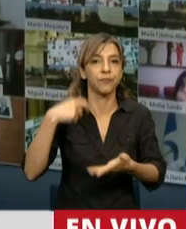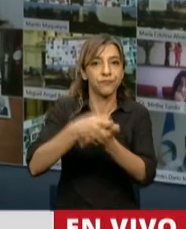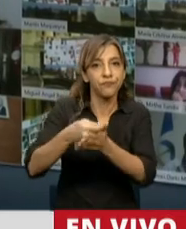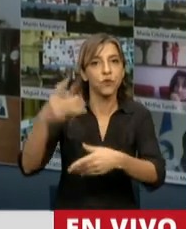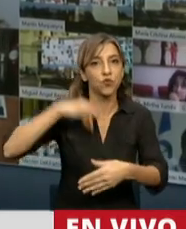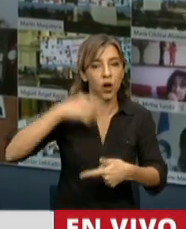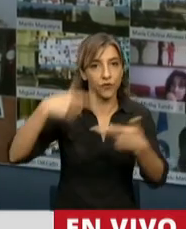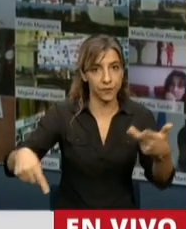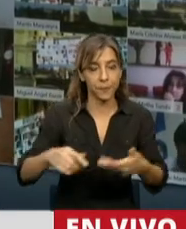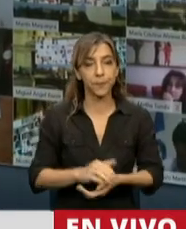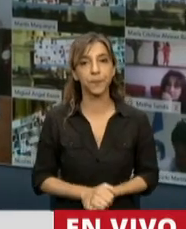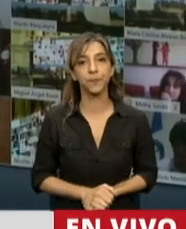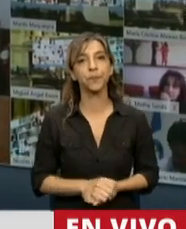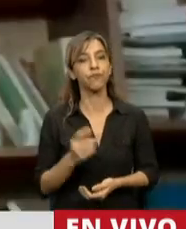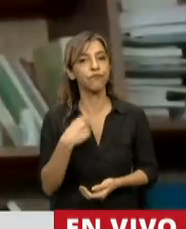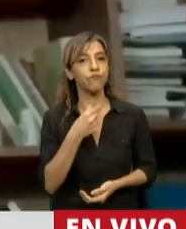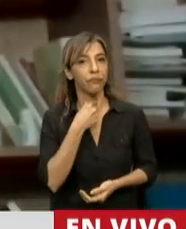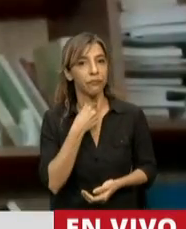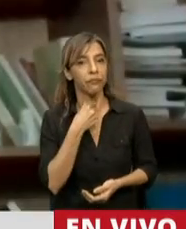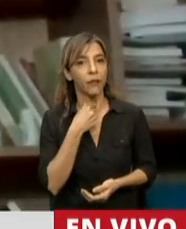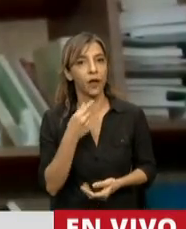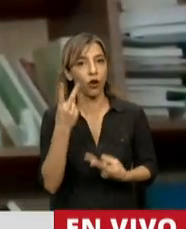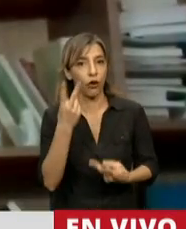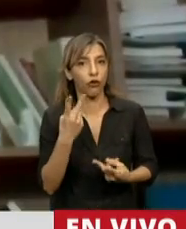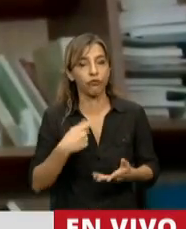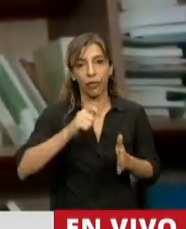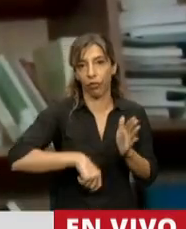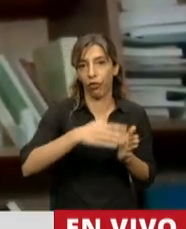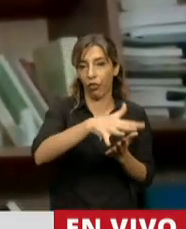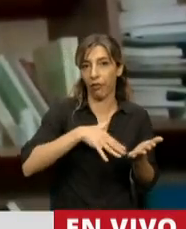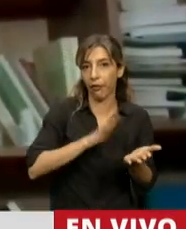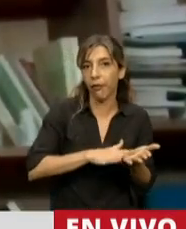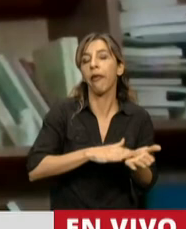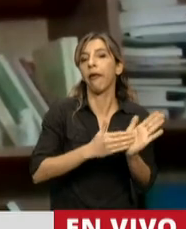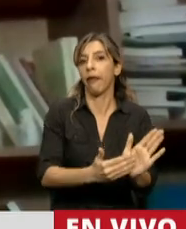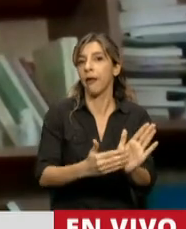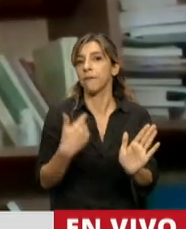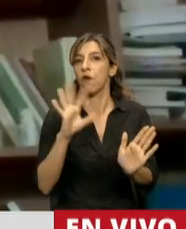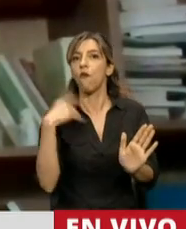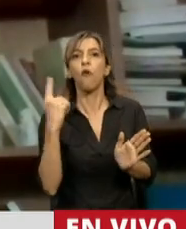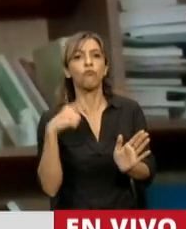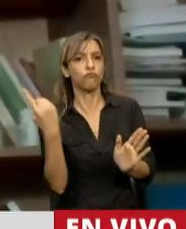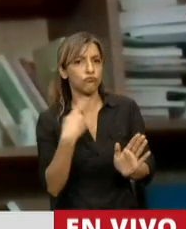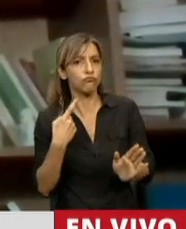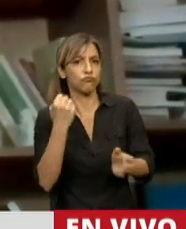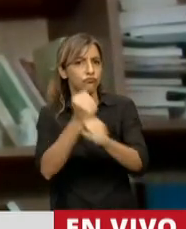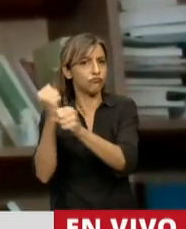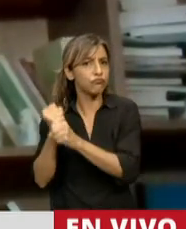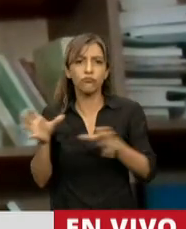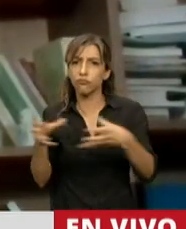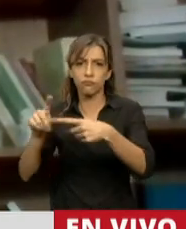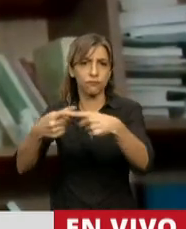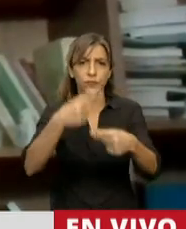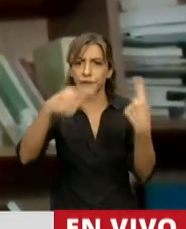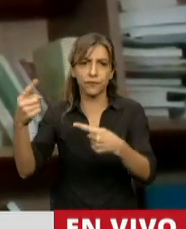Quiero reconocer en esta resolución el trabajo de legisladoras y legisladores de diferentes